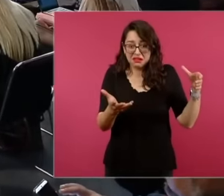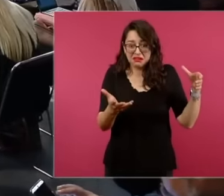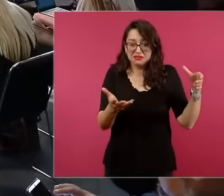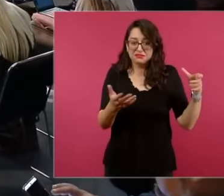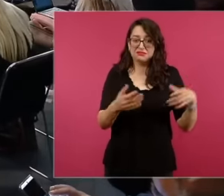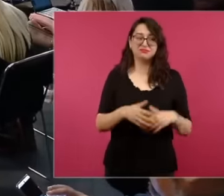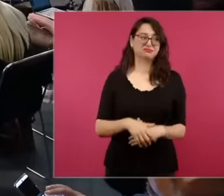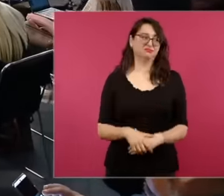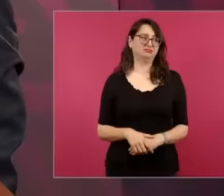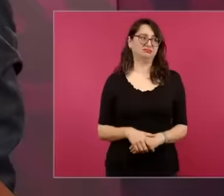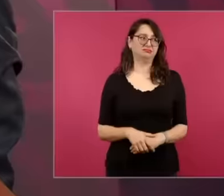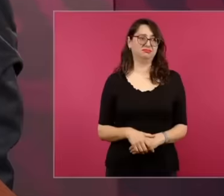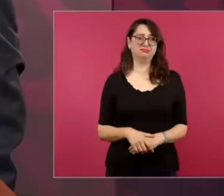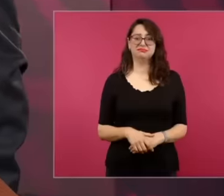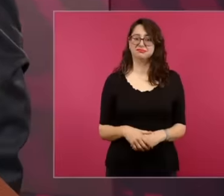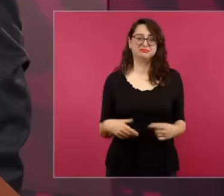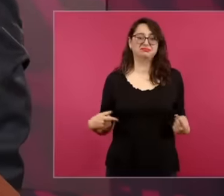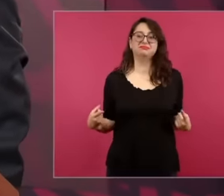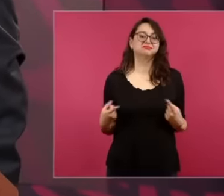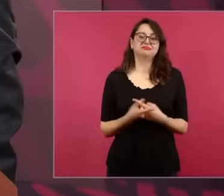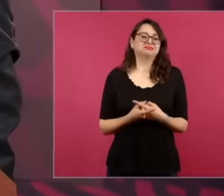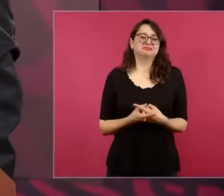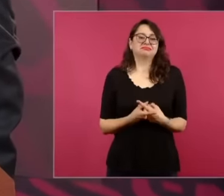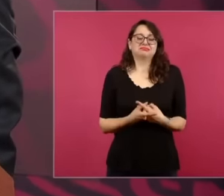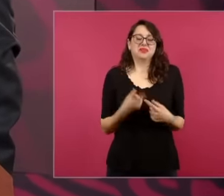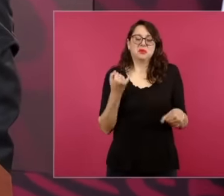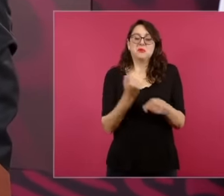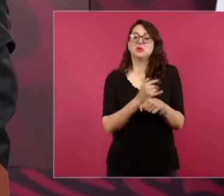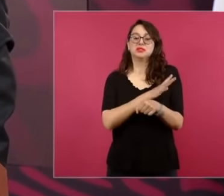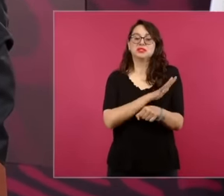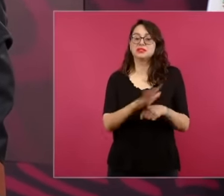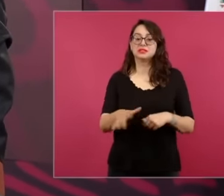Es una contradicción.